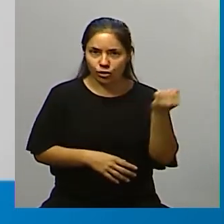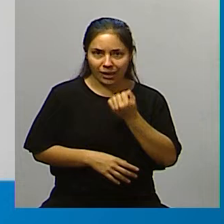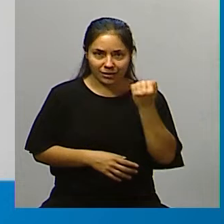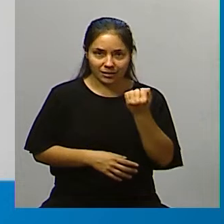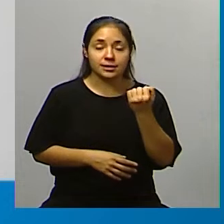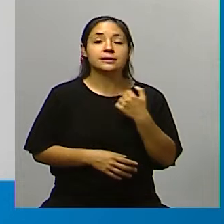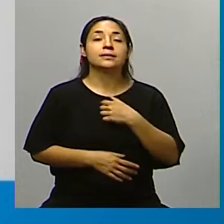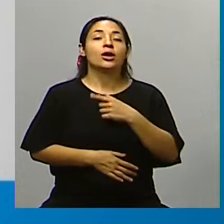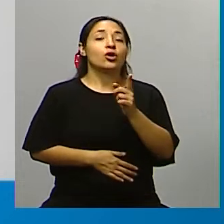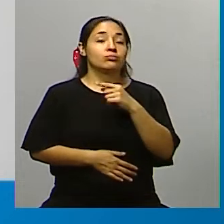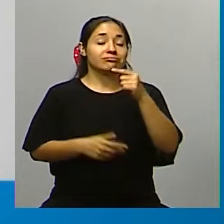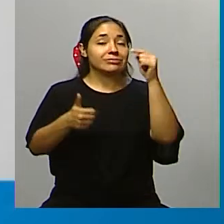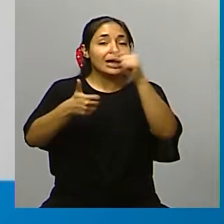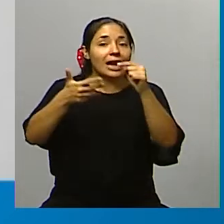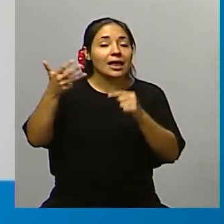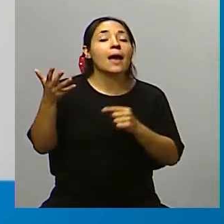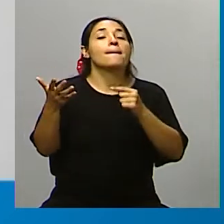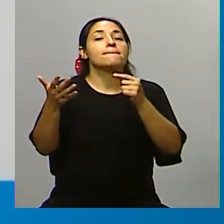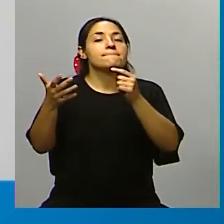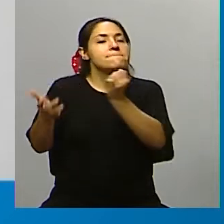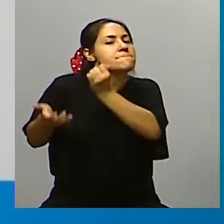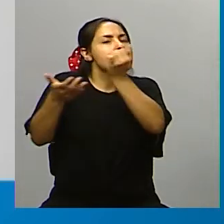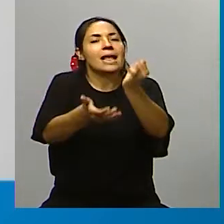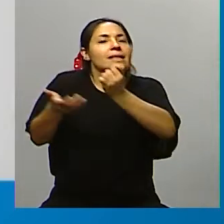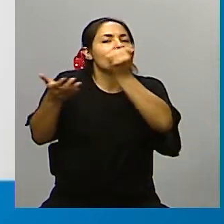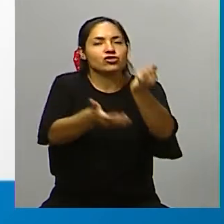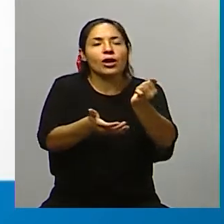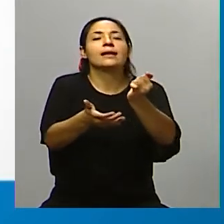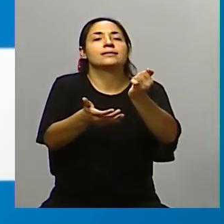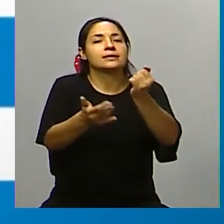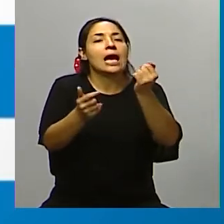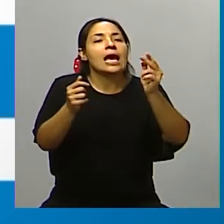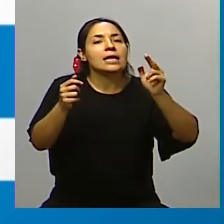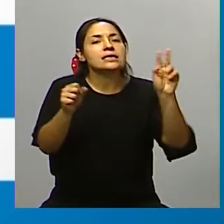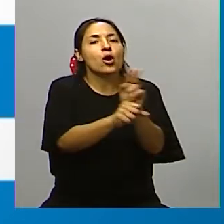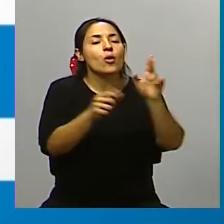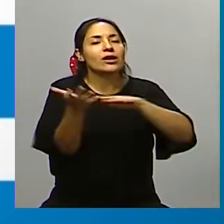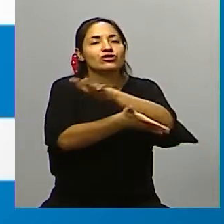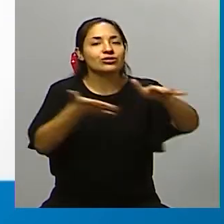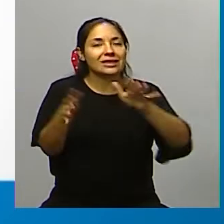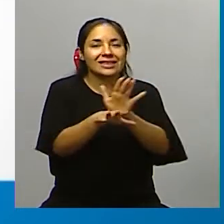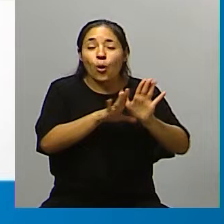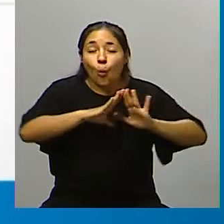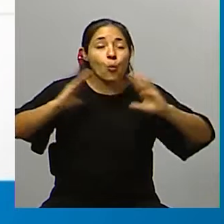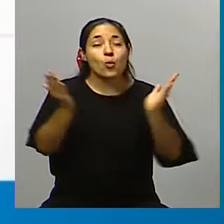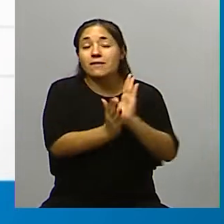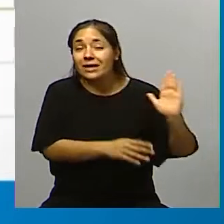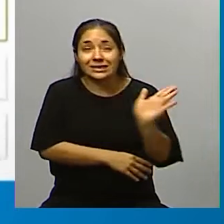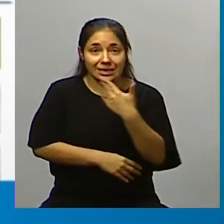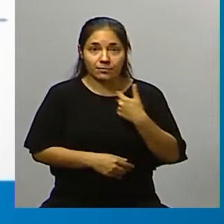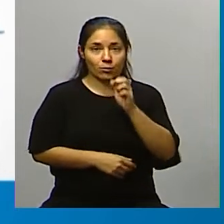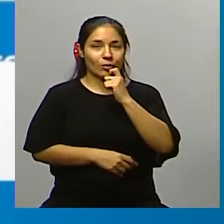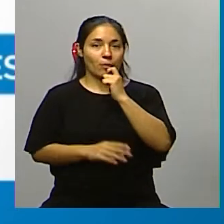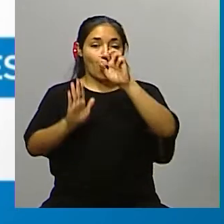las características de las prestaciones de la seguridad social son la universalidad, ¿no? Cuando se piensa en un plan, se piensan